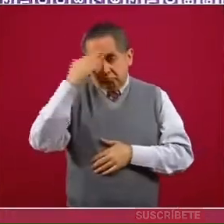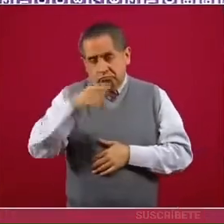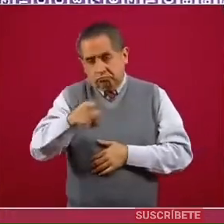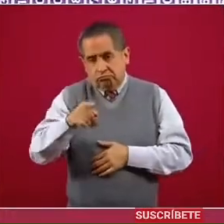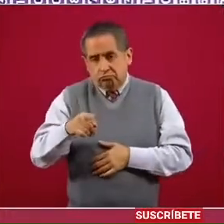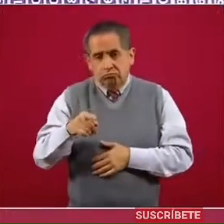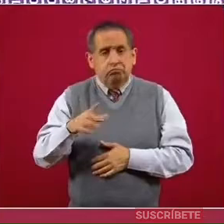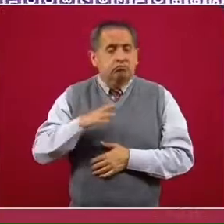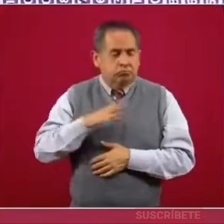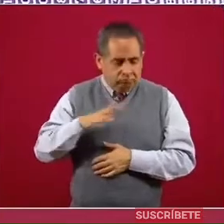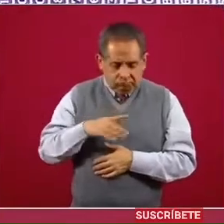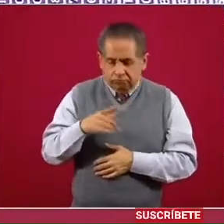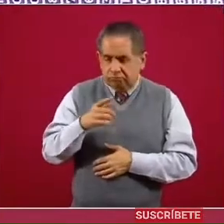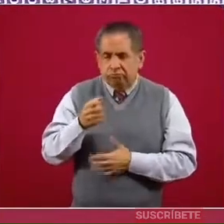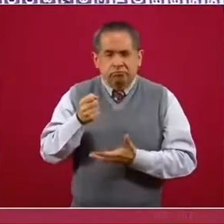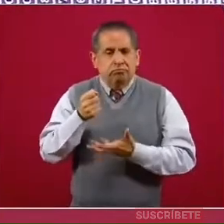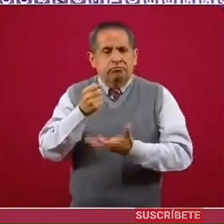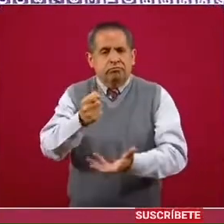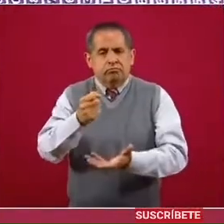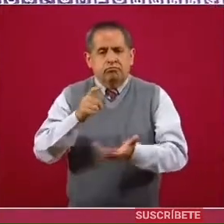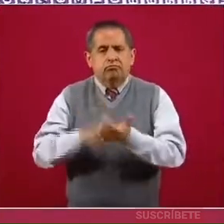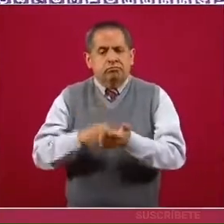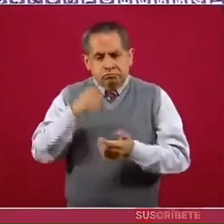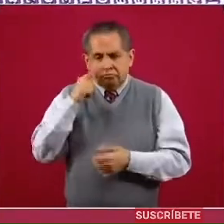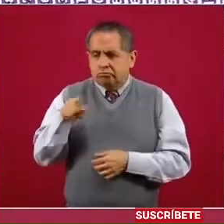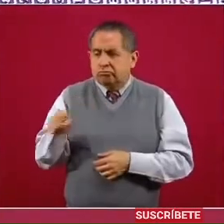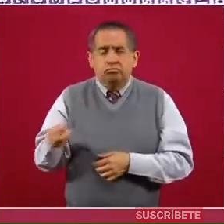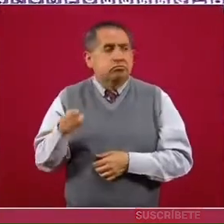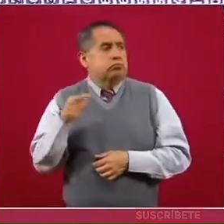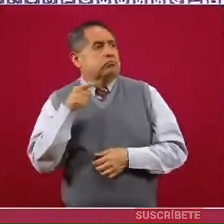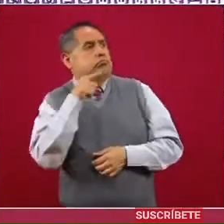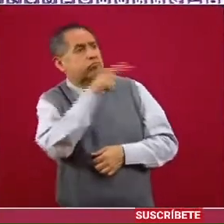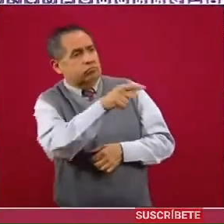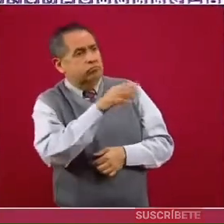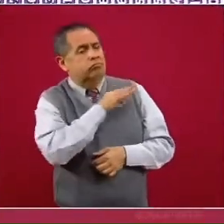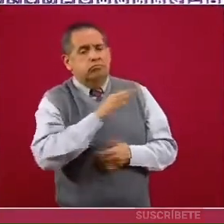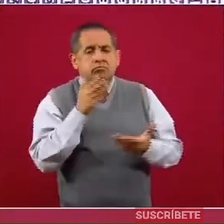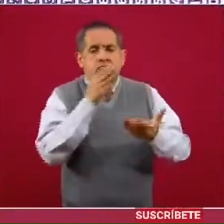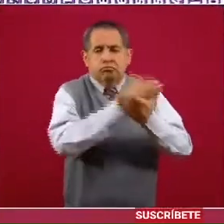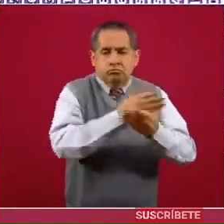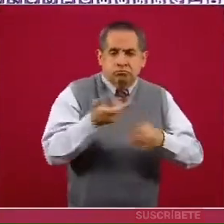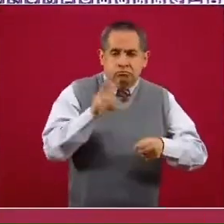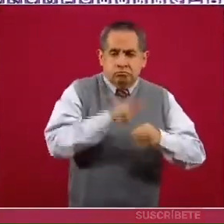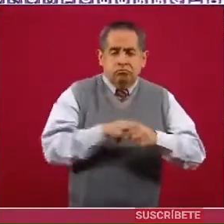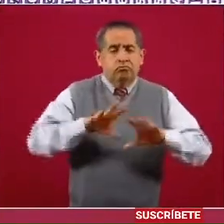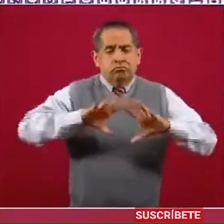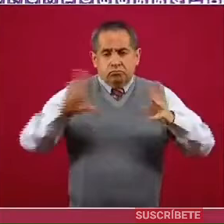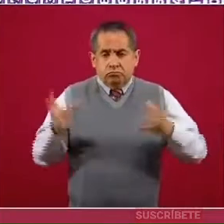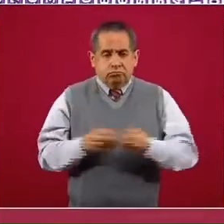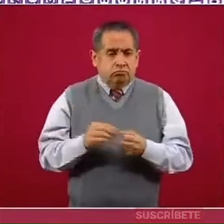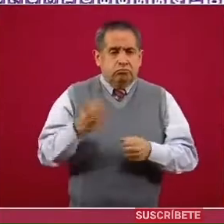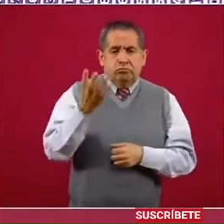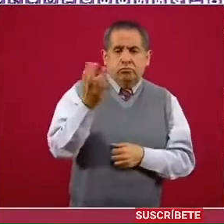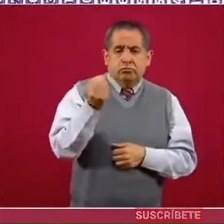los recursos que existen para encontrar dónde atenderse.